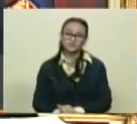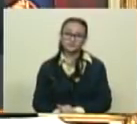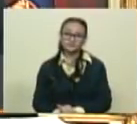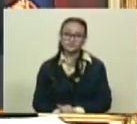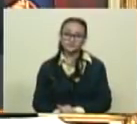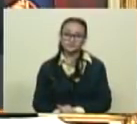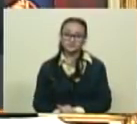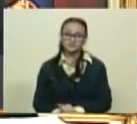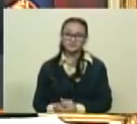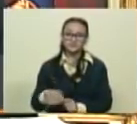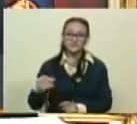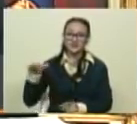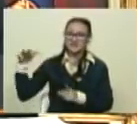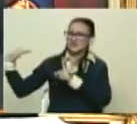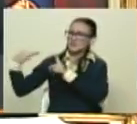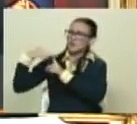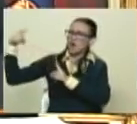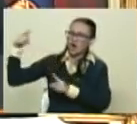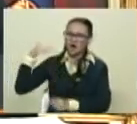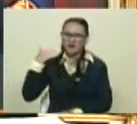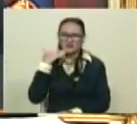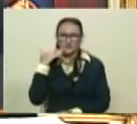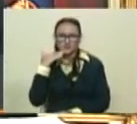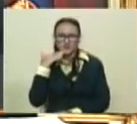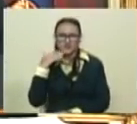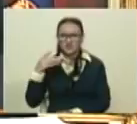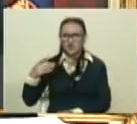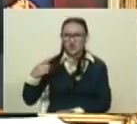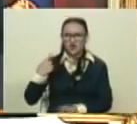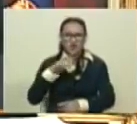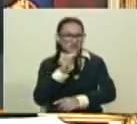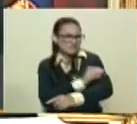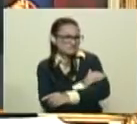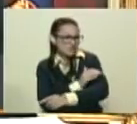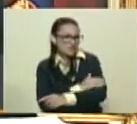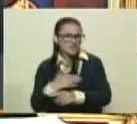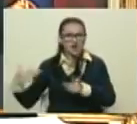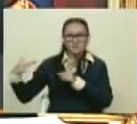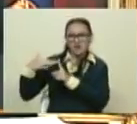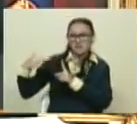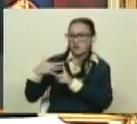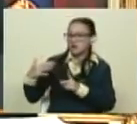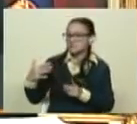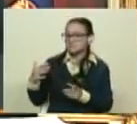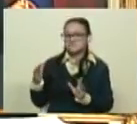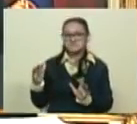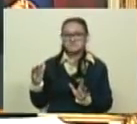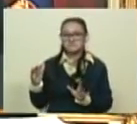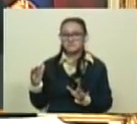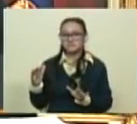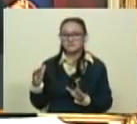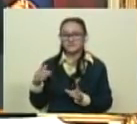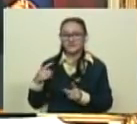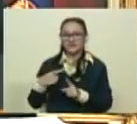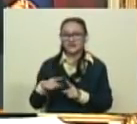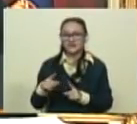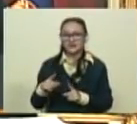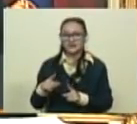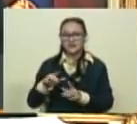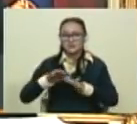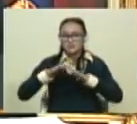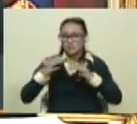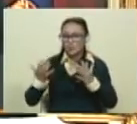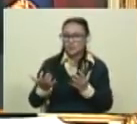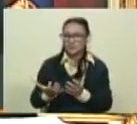agresión del imperialismo, la agresión de las derechas oligárquicas del continente y la agresión de la mediática hegemónica